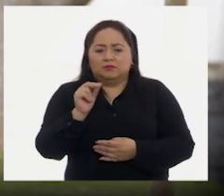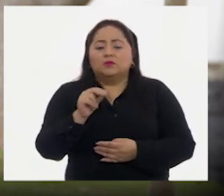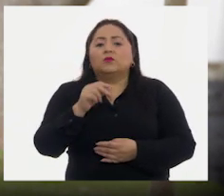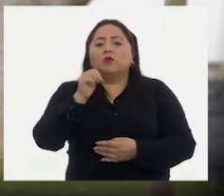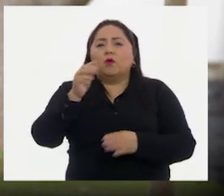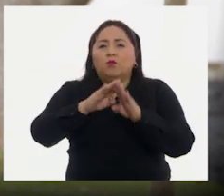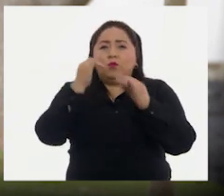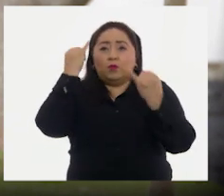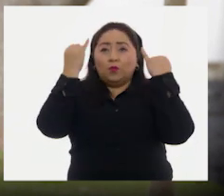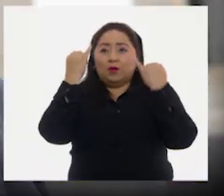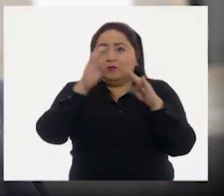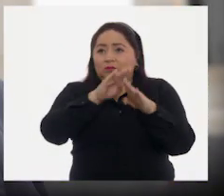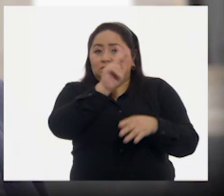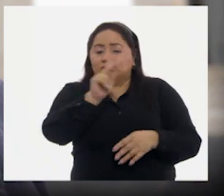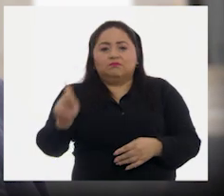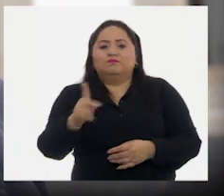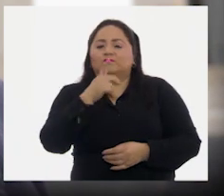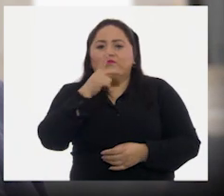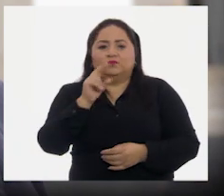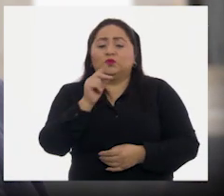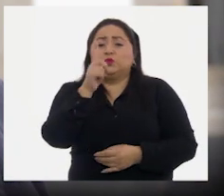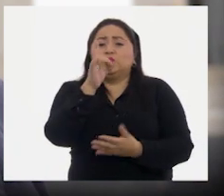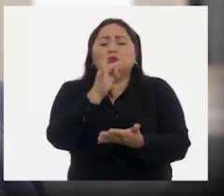una ideología común. Su